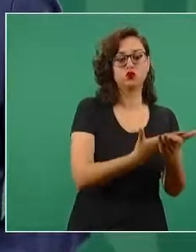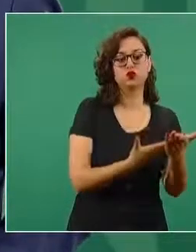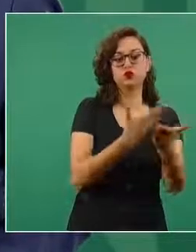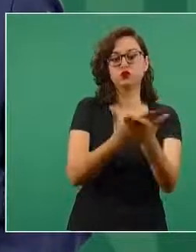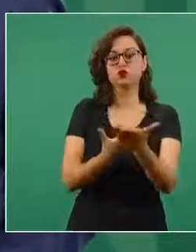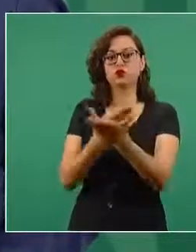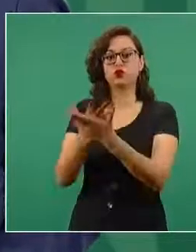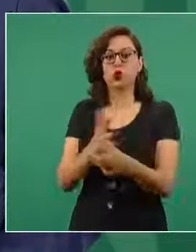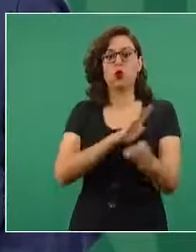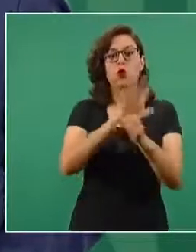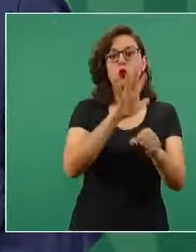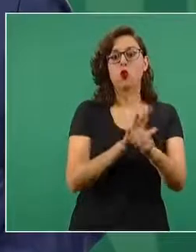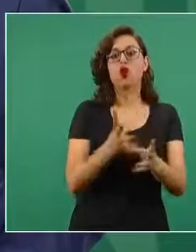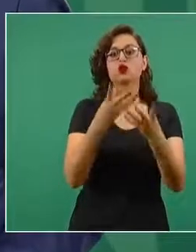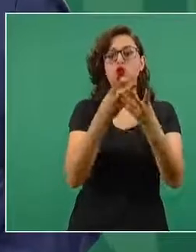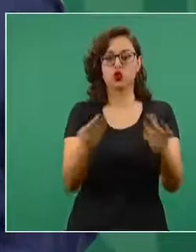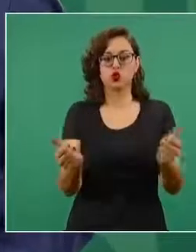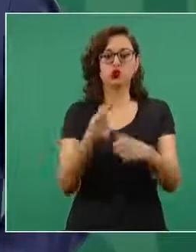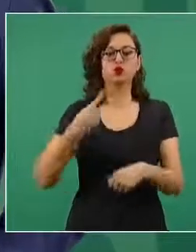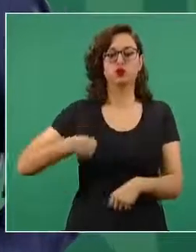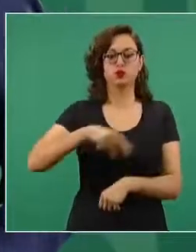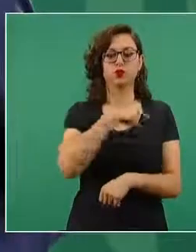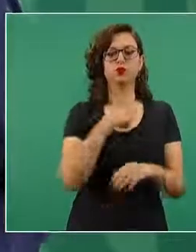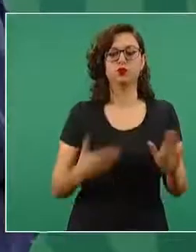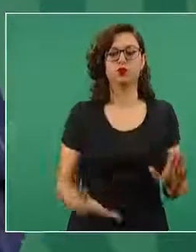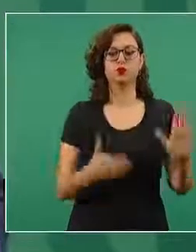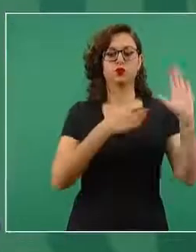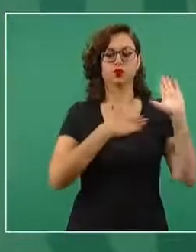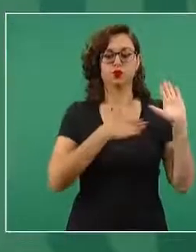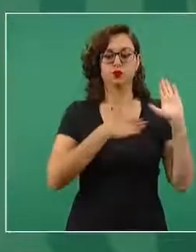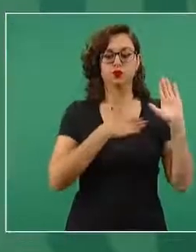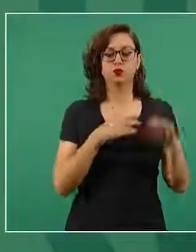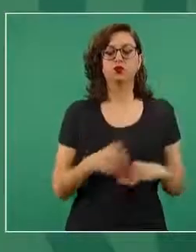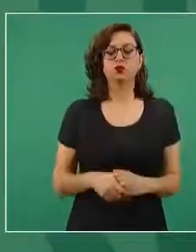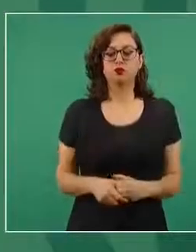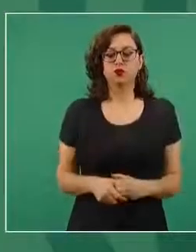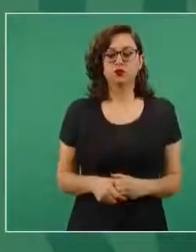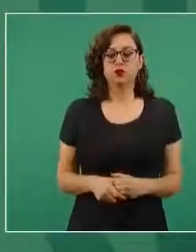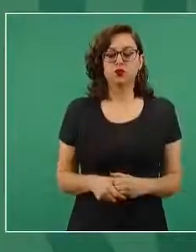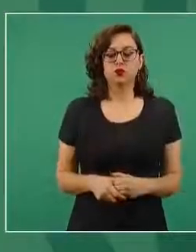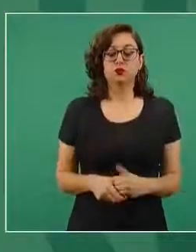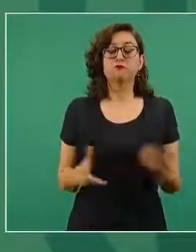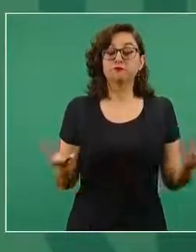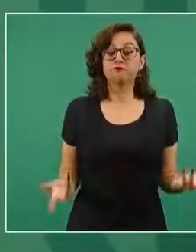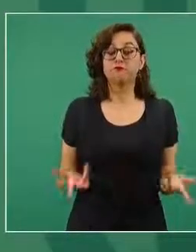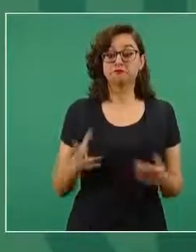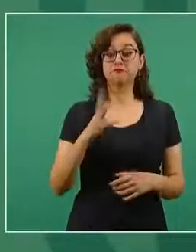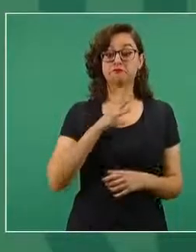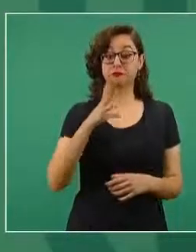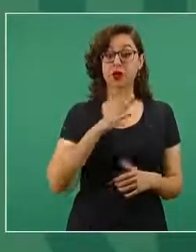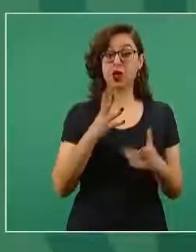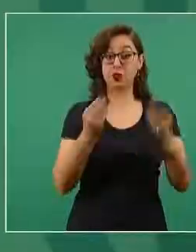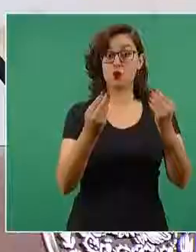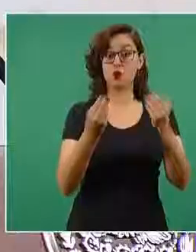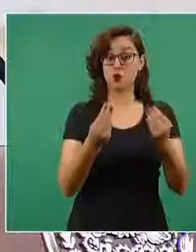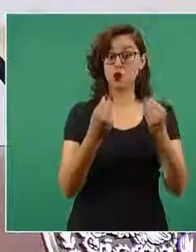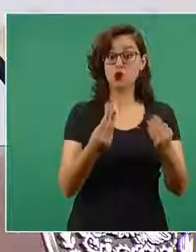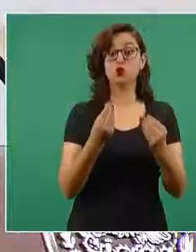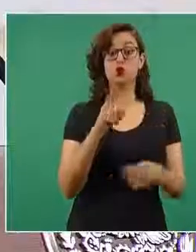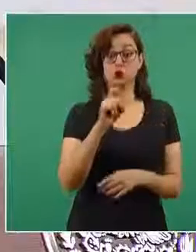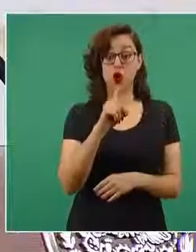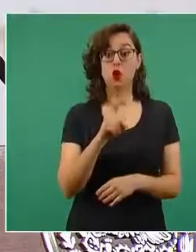es el compromiso que hacemos y desde luego que hay bastante agua dulce. Si